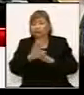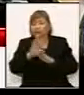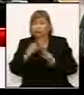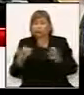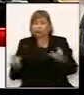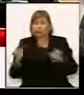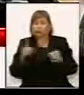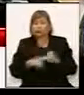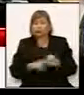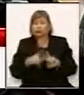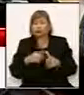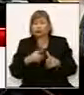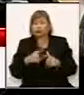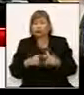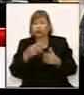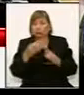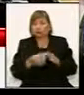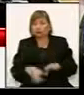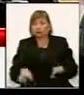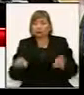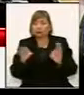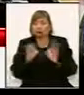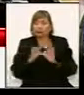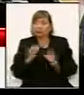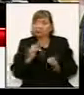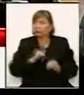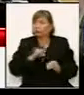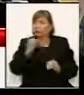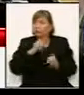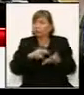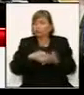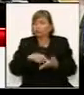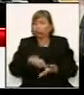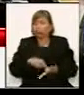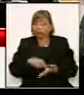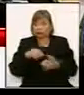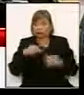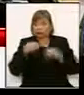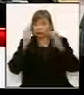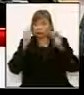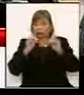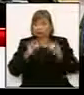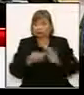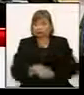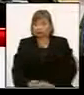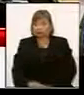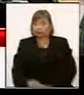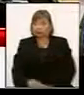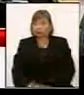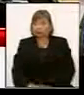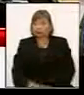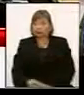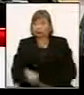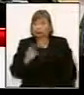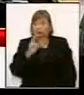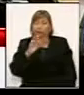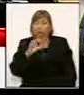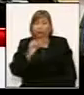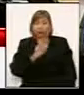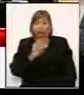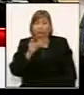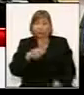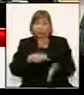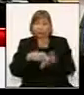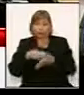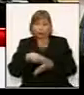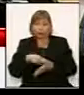implicados. Entonces su opinión va a ser importante. Yo no les exijo mucho en esta oportunidad, la vicepresidencia no les